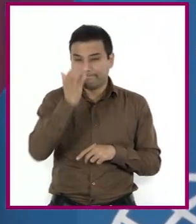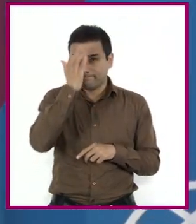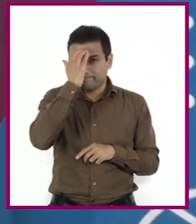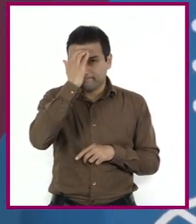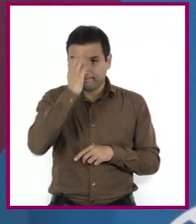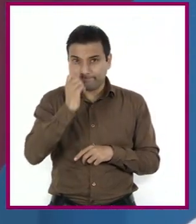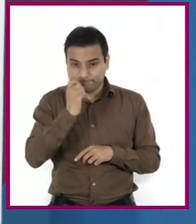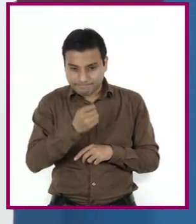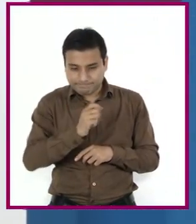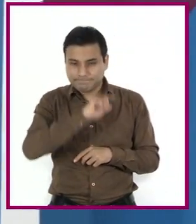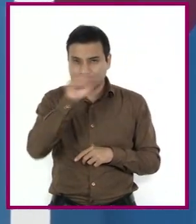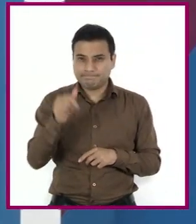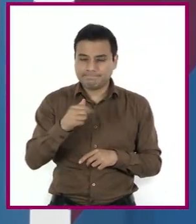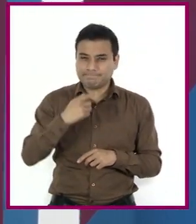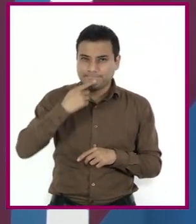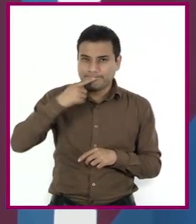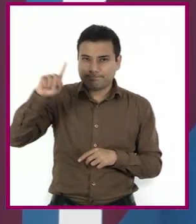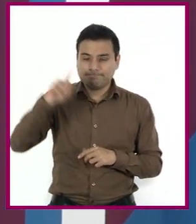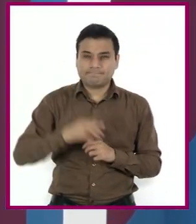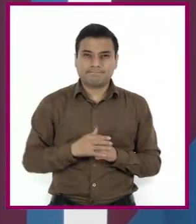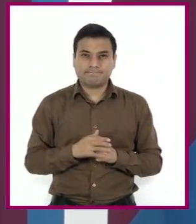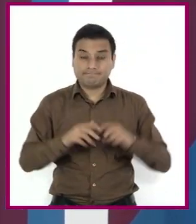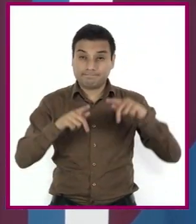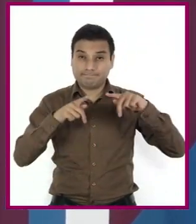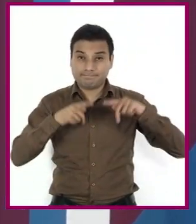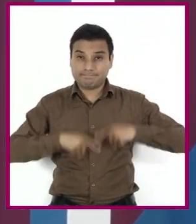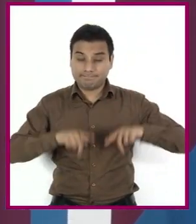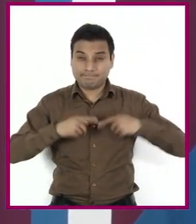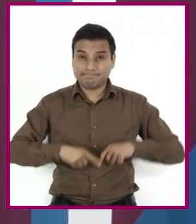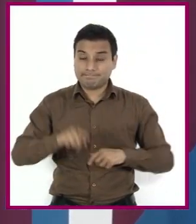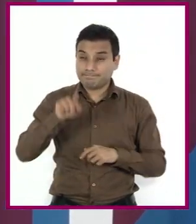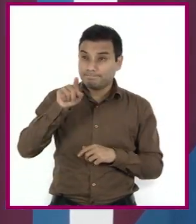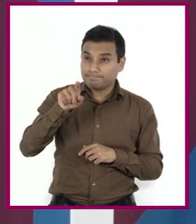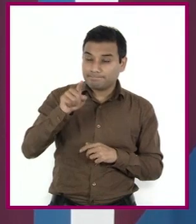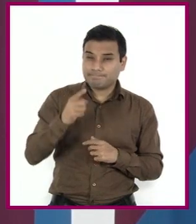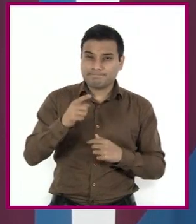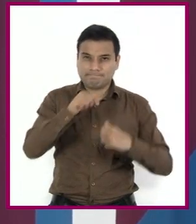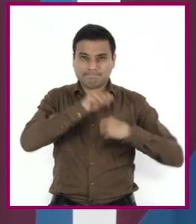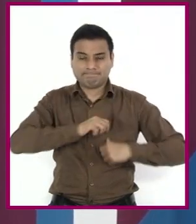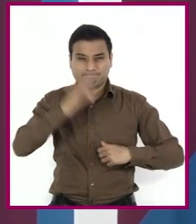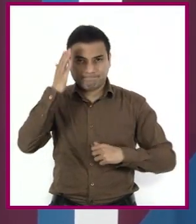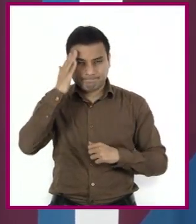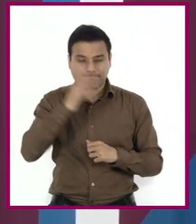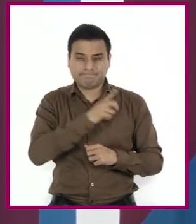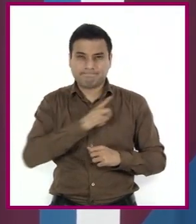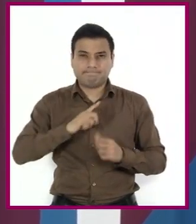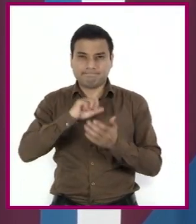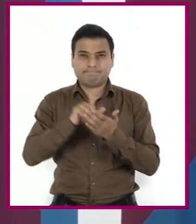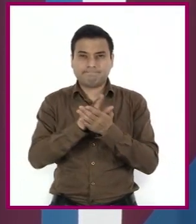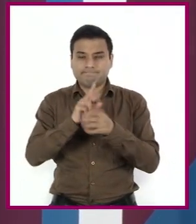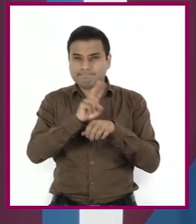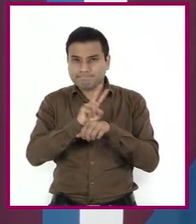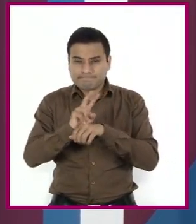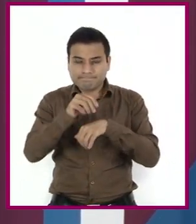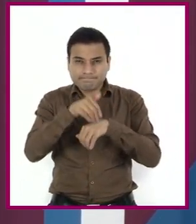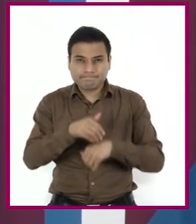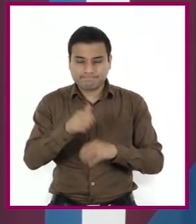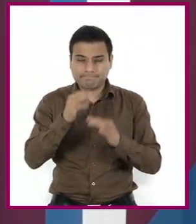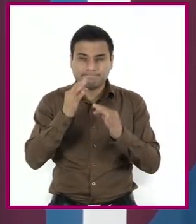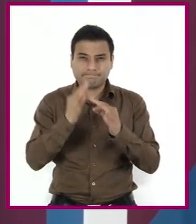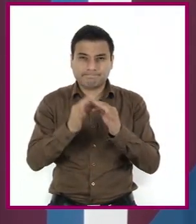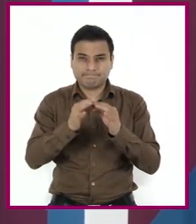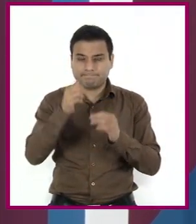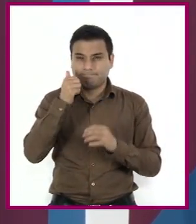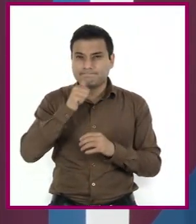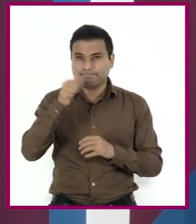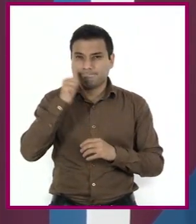y conocer a quienes las aplican para saber a qué instancias recurrir en caso de ser necesario. Así pues, podemos decir